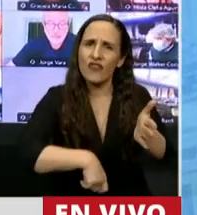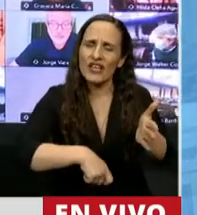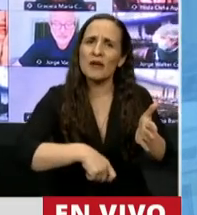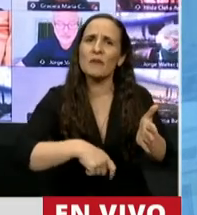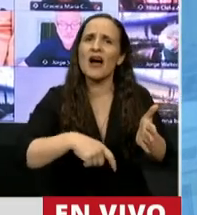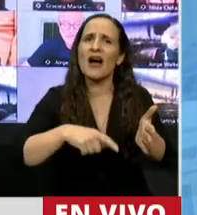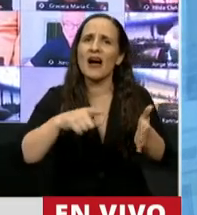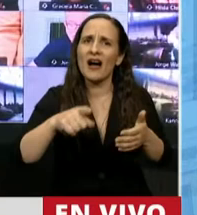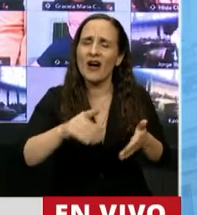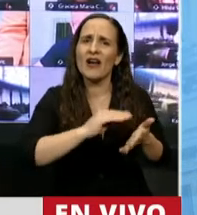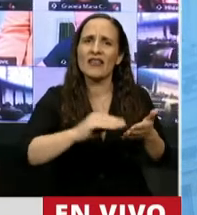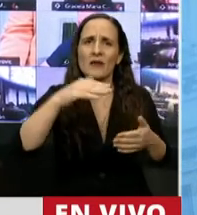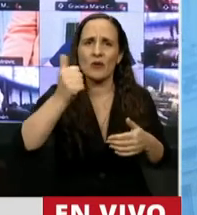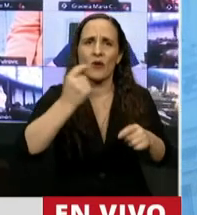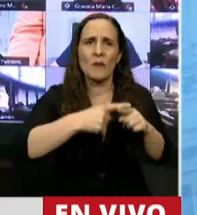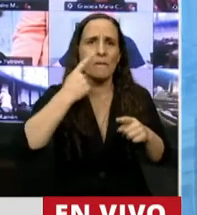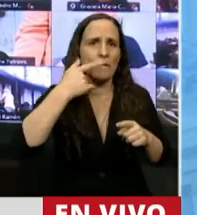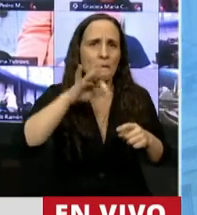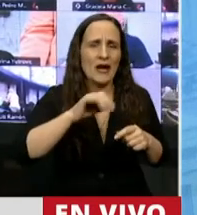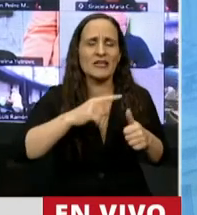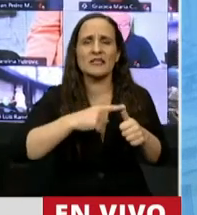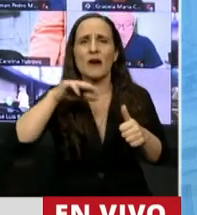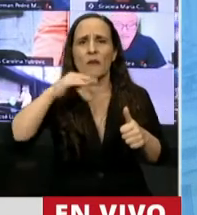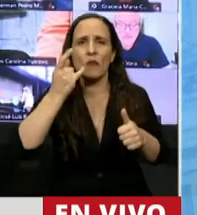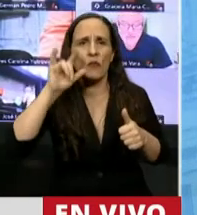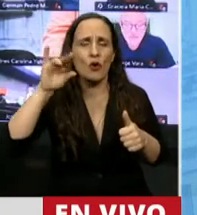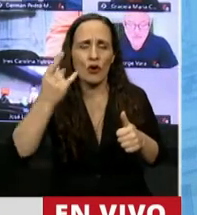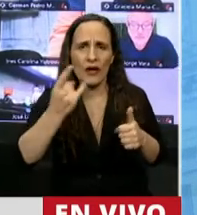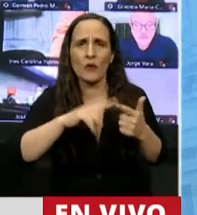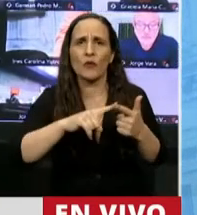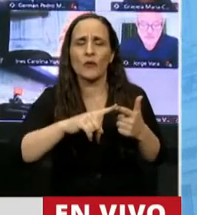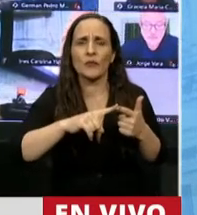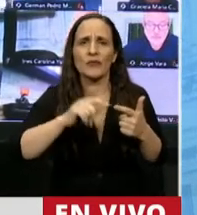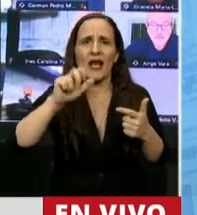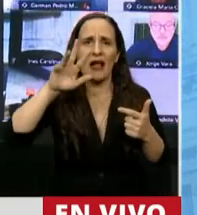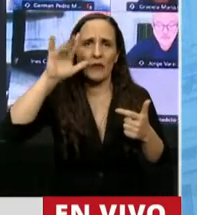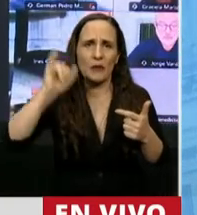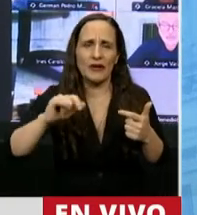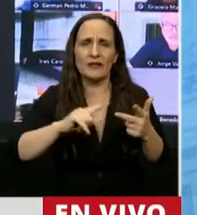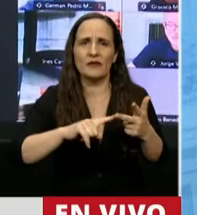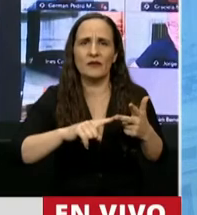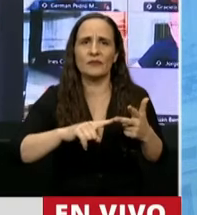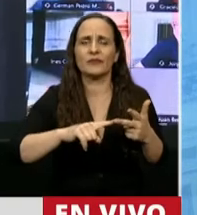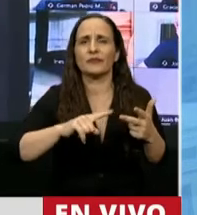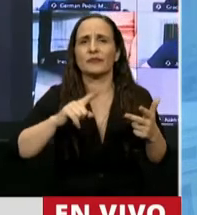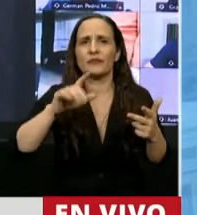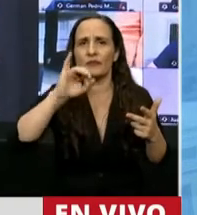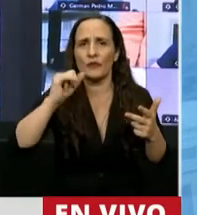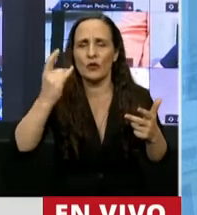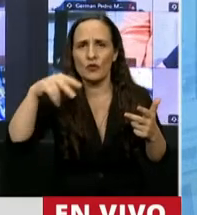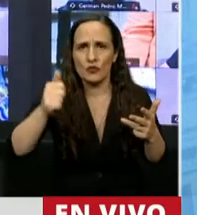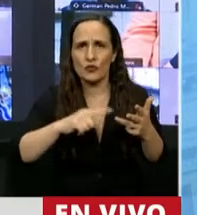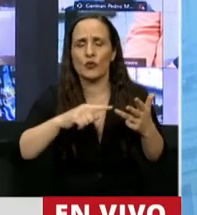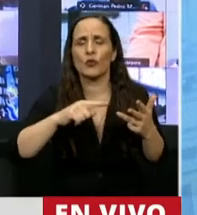de los diputados Máximo Kirchner, Cecilia Moró, Álvarez Rodríguez, Gioca, Carro, Osuna,